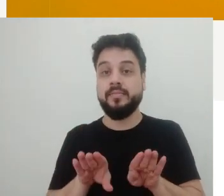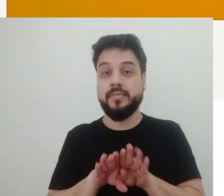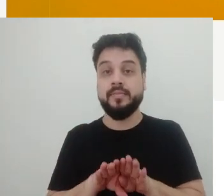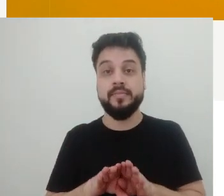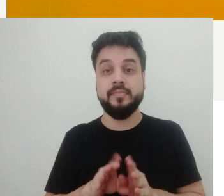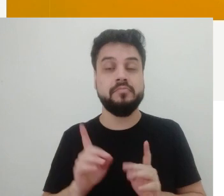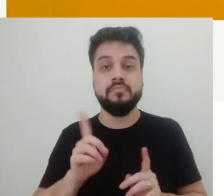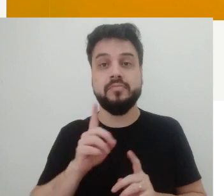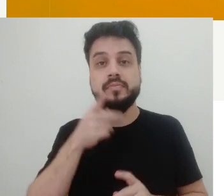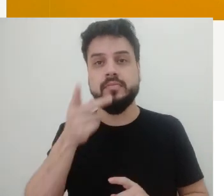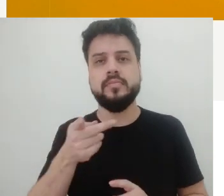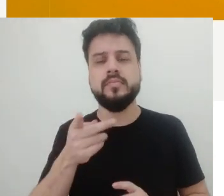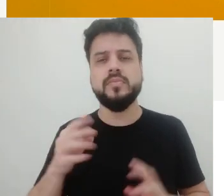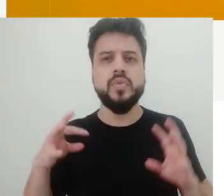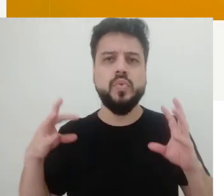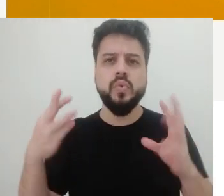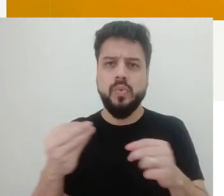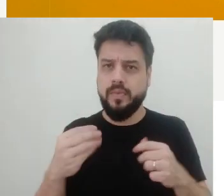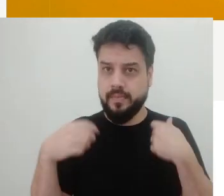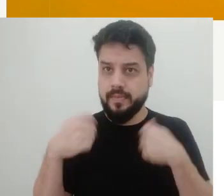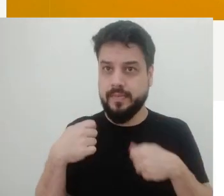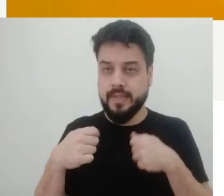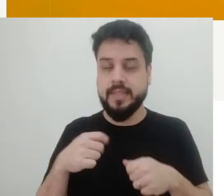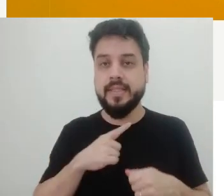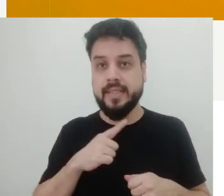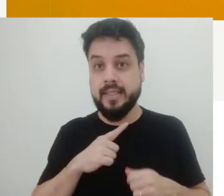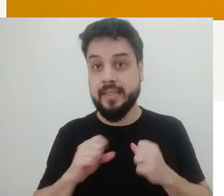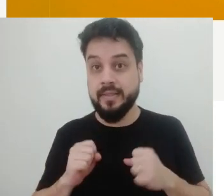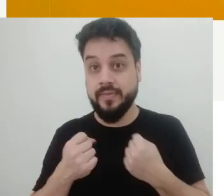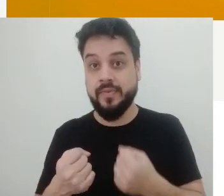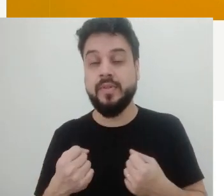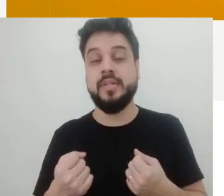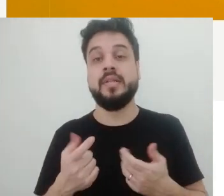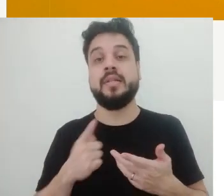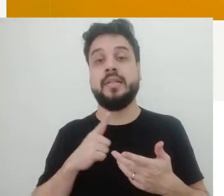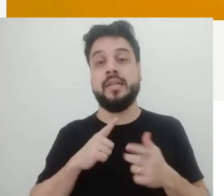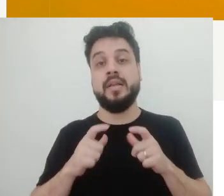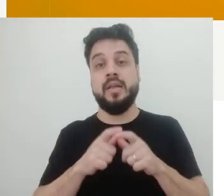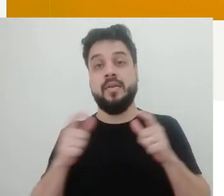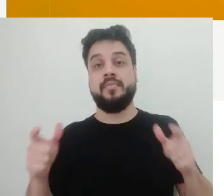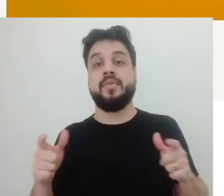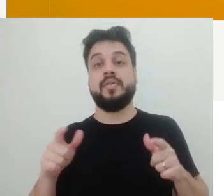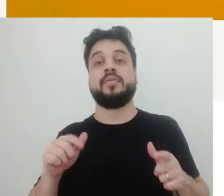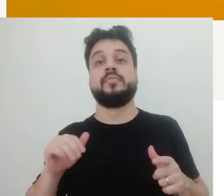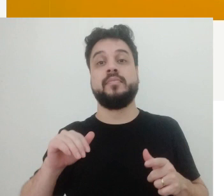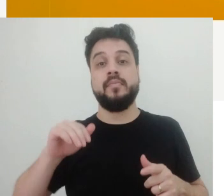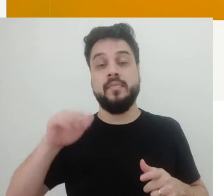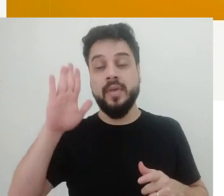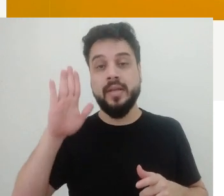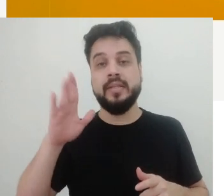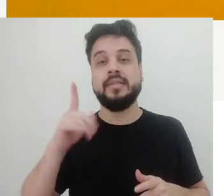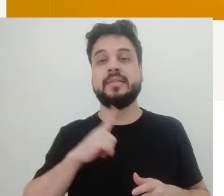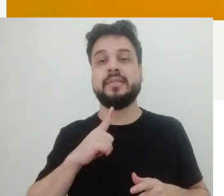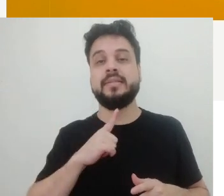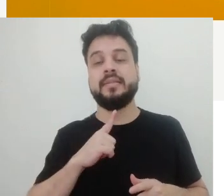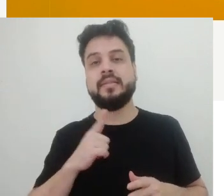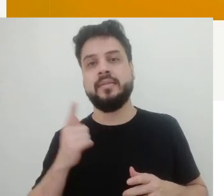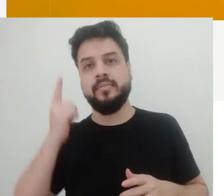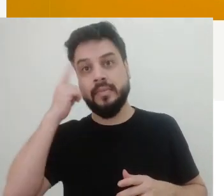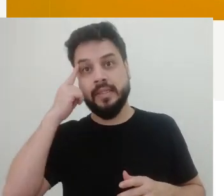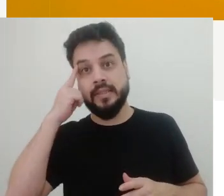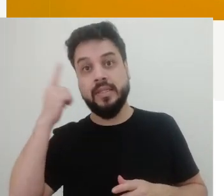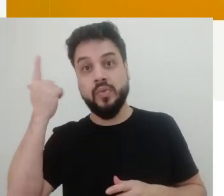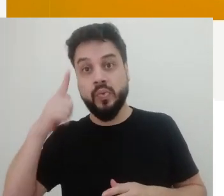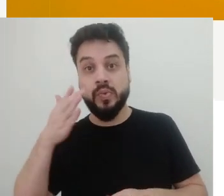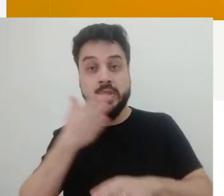¿ah? Y el tercer criterio es que yo creo que para trabajar institucionalmente